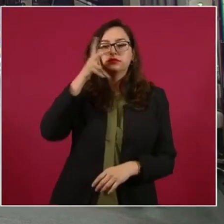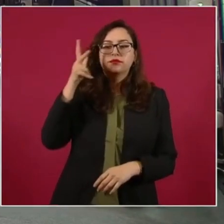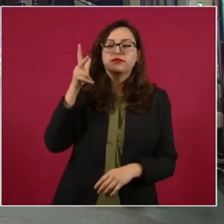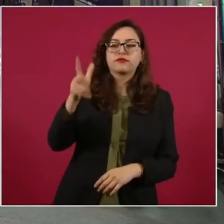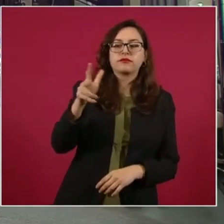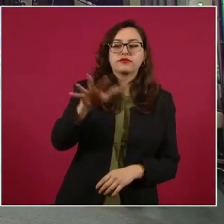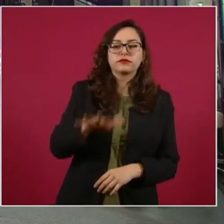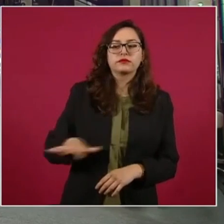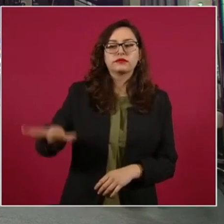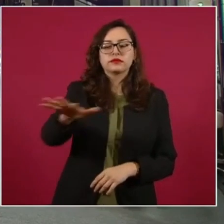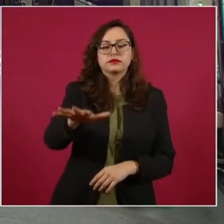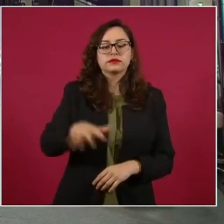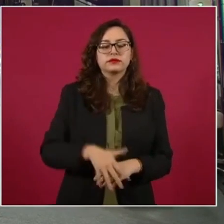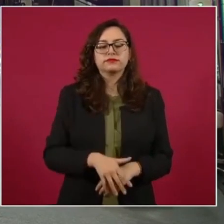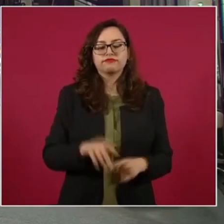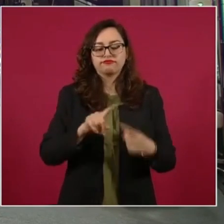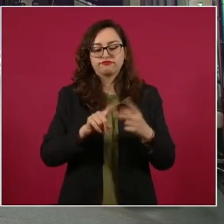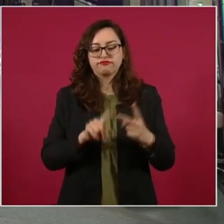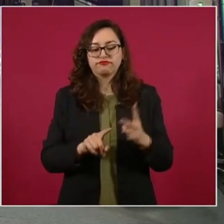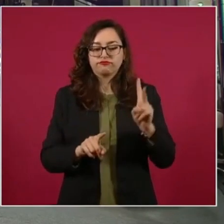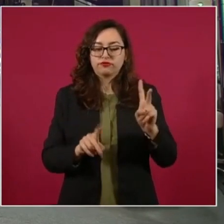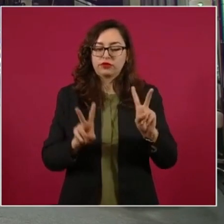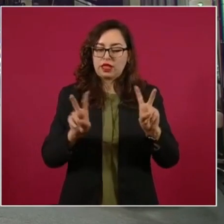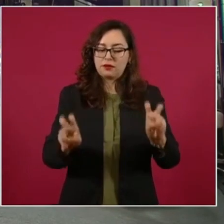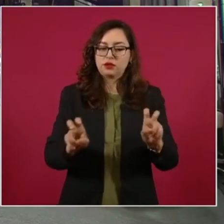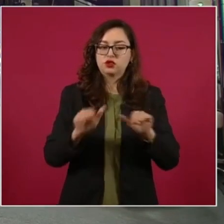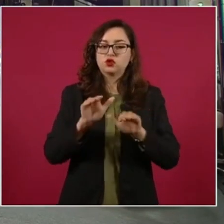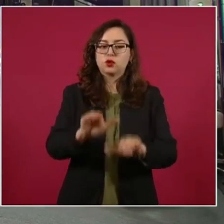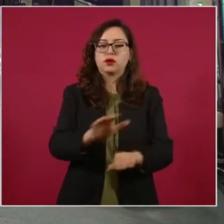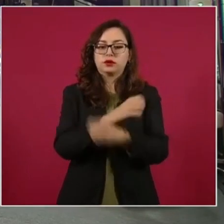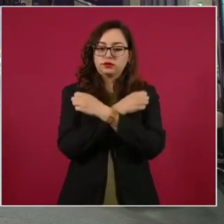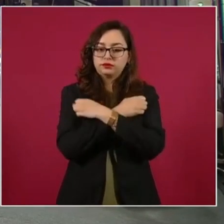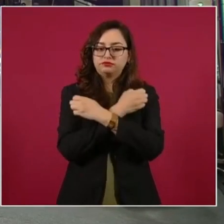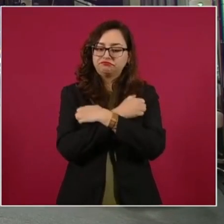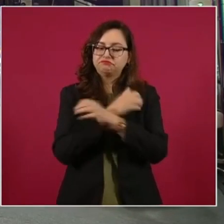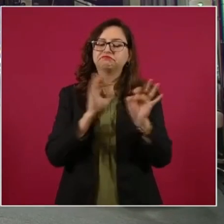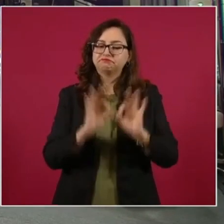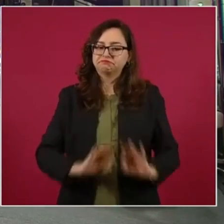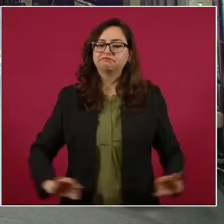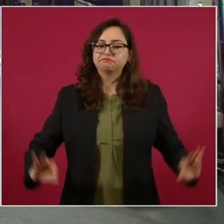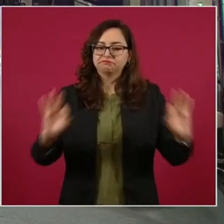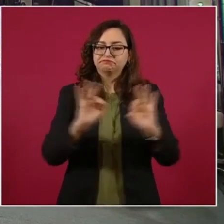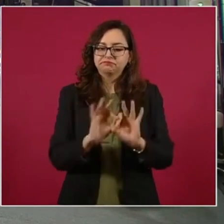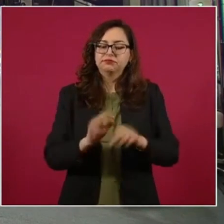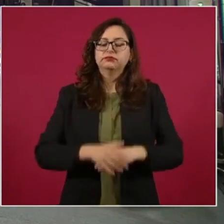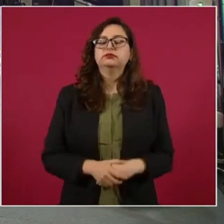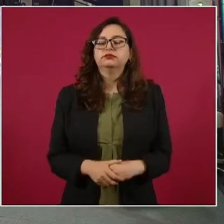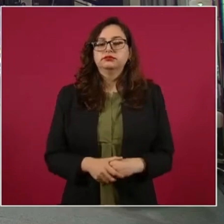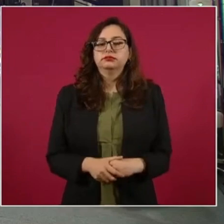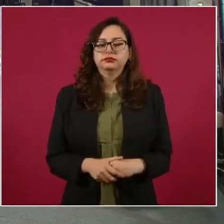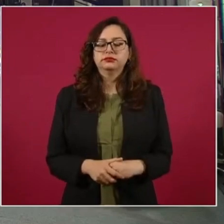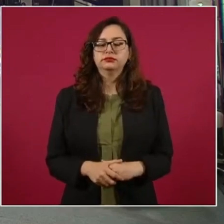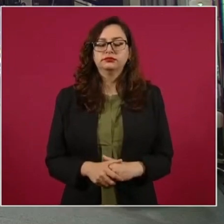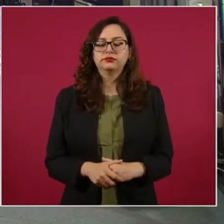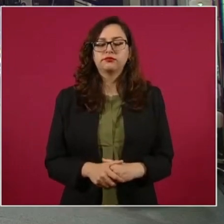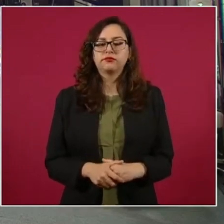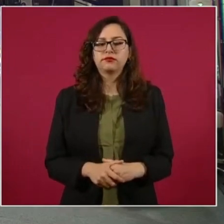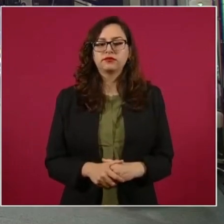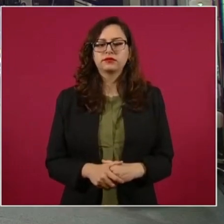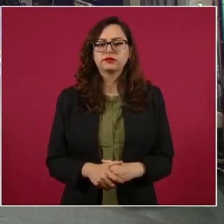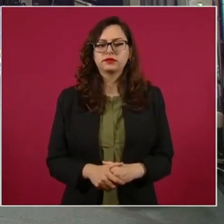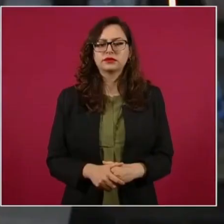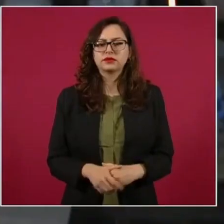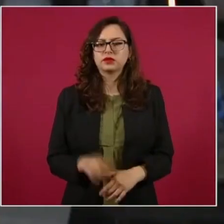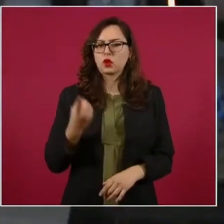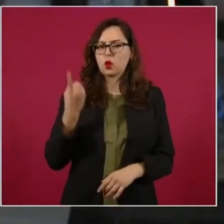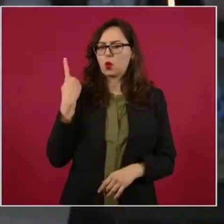que ver con educación que me parecen muy importantes. La primera, pues quisiera saber, yo sé que usted tocó el tema la semana